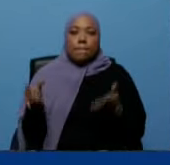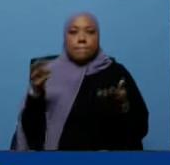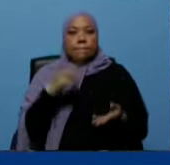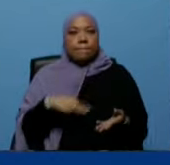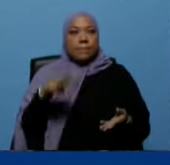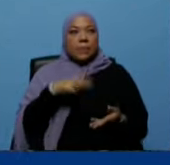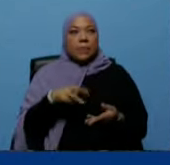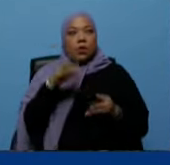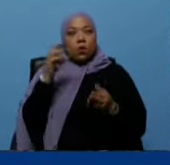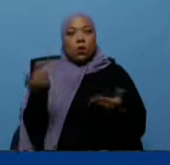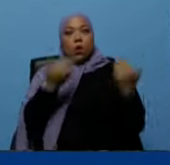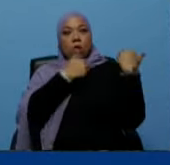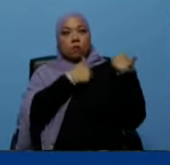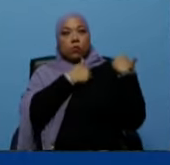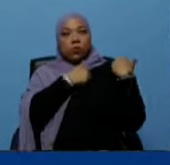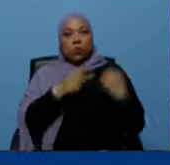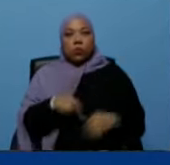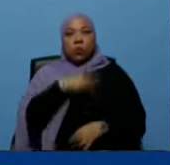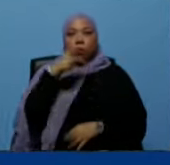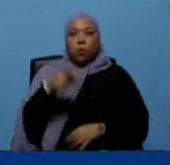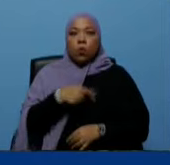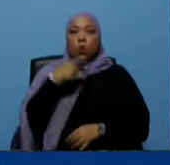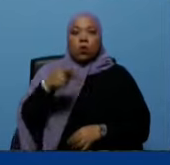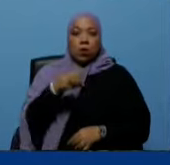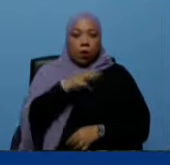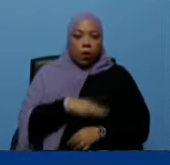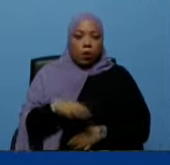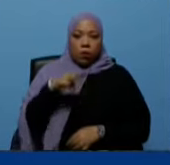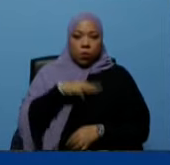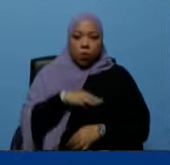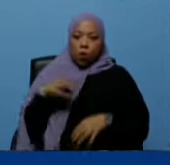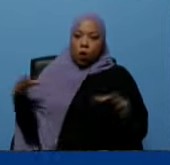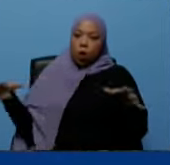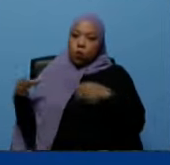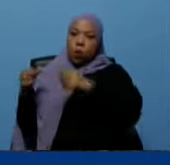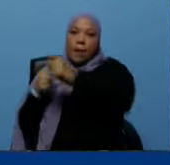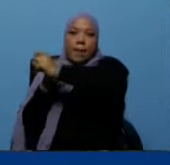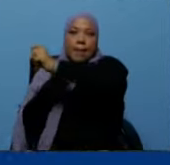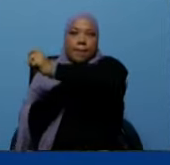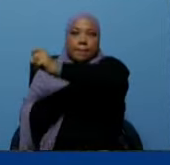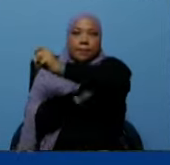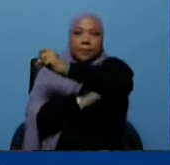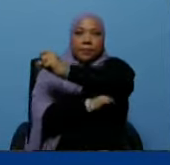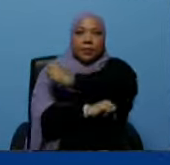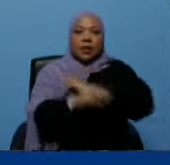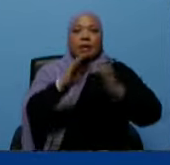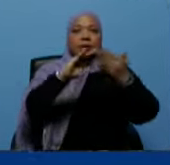Mendoza, responsable política de la base de misiones Somos Guayparo, donde atendemos 8 comunidades,